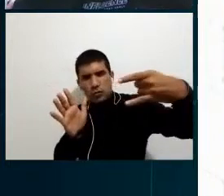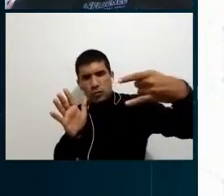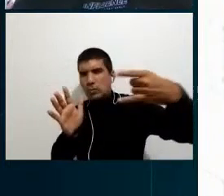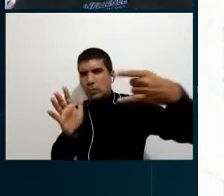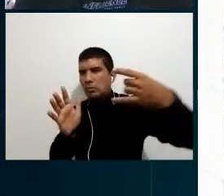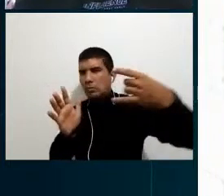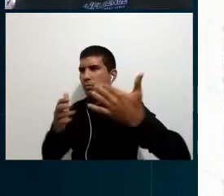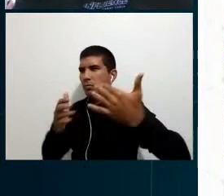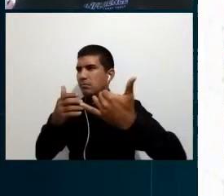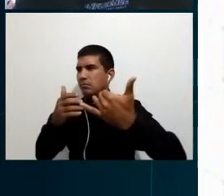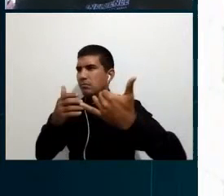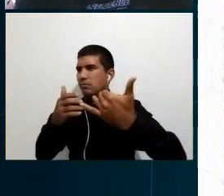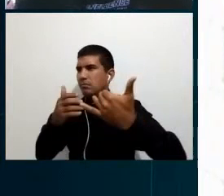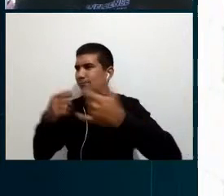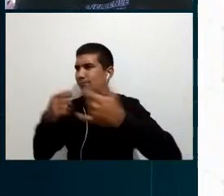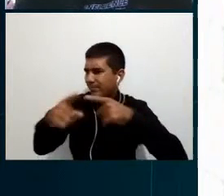ABB.